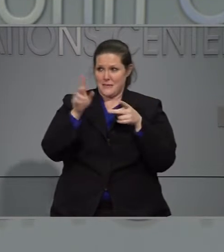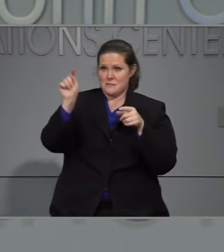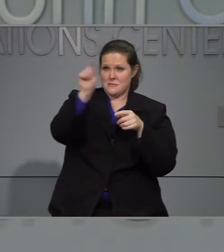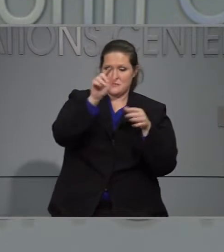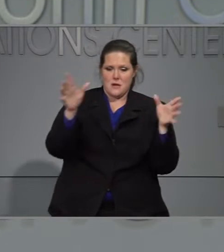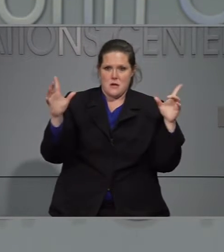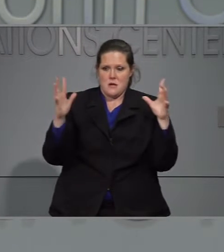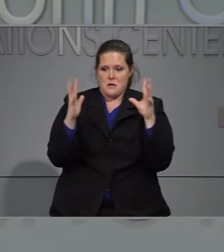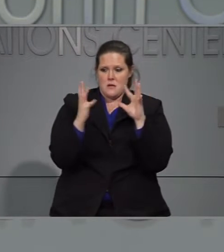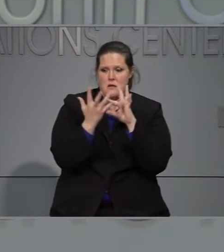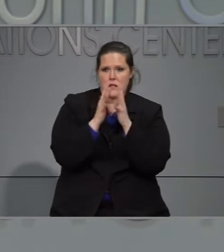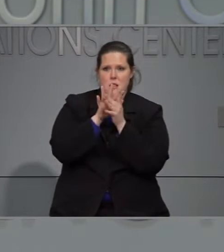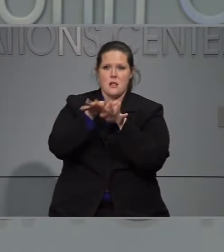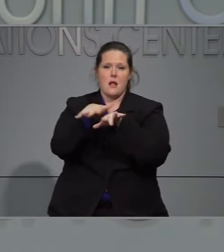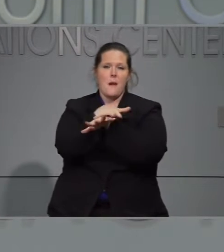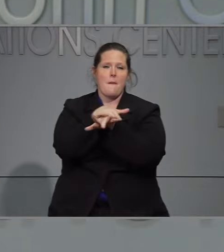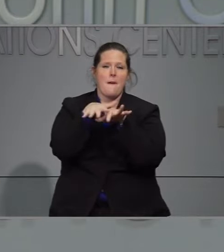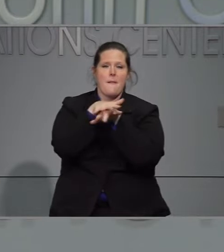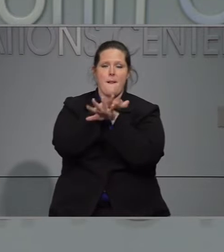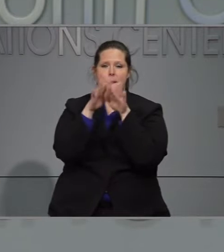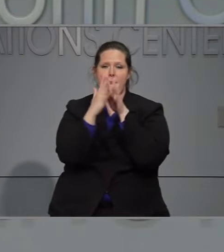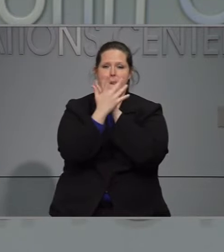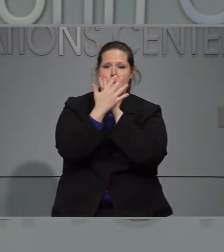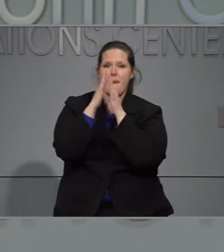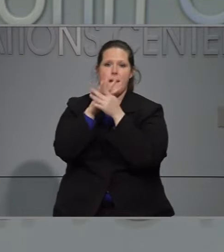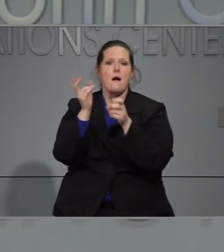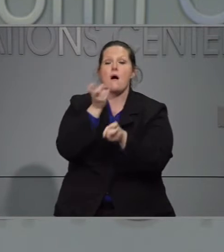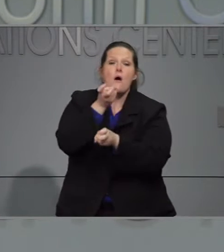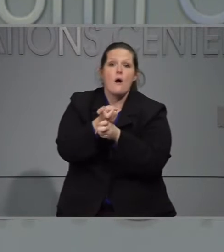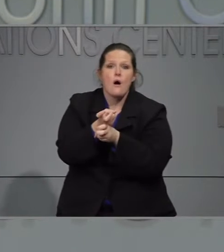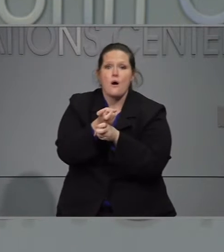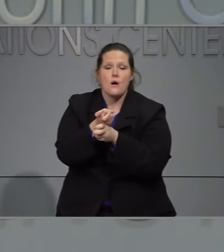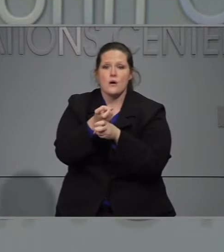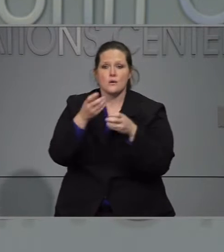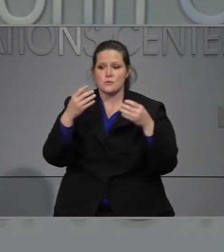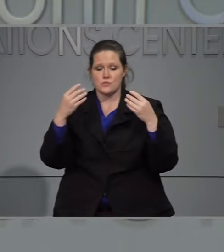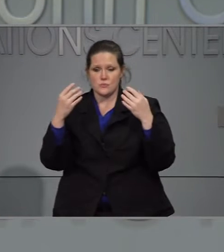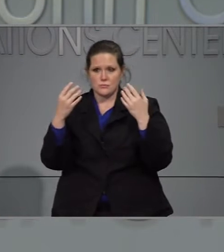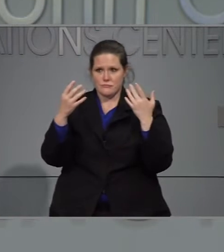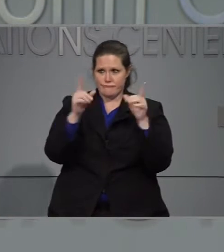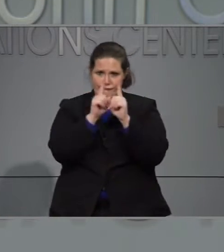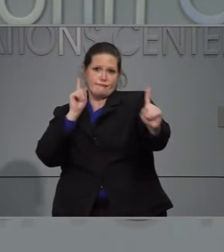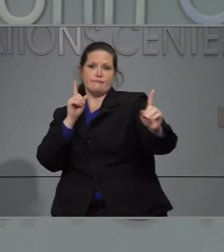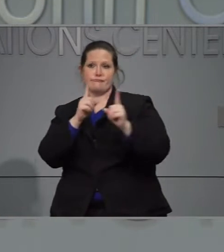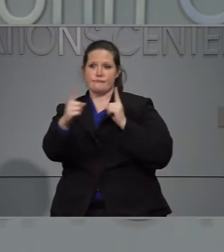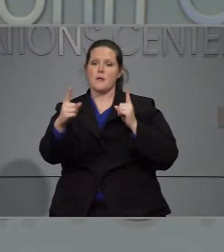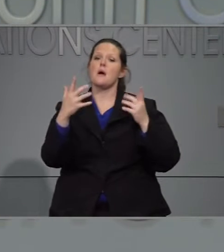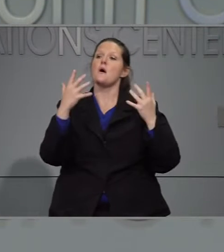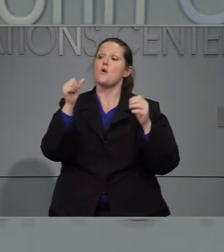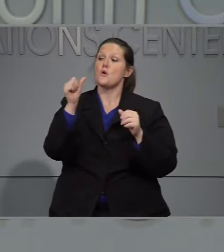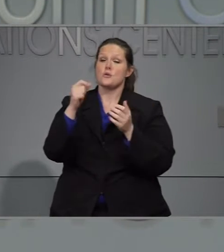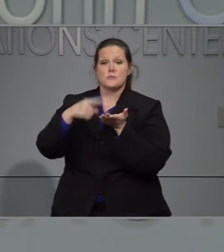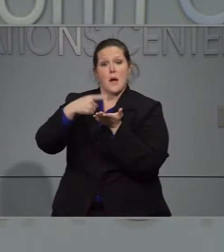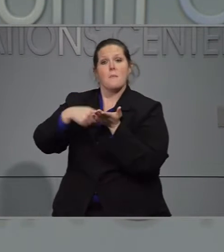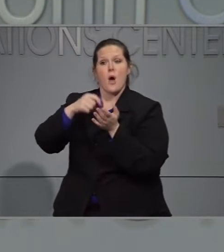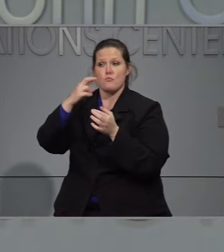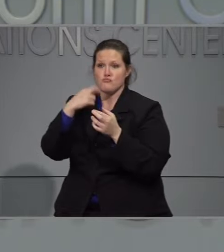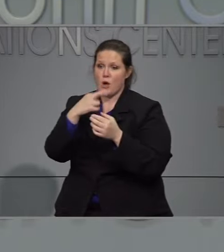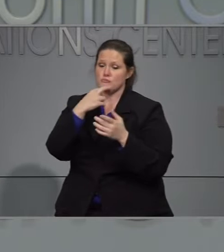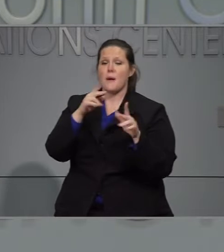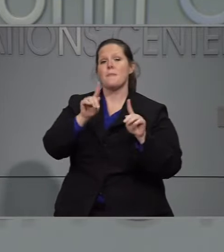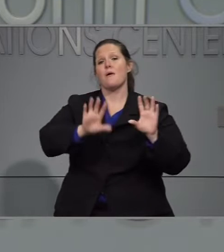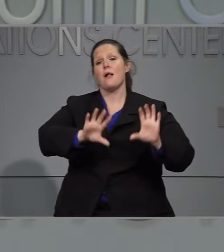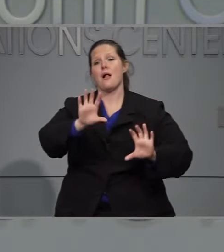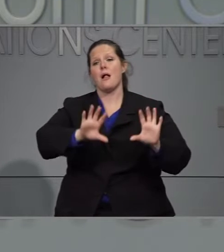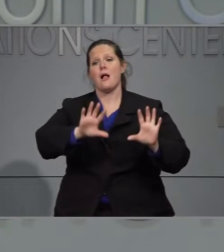son entornos de alta transmisión. Nosotros queremos impedir que los restaurantes se conviertan en bares después de esa